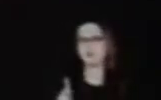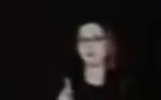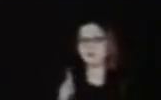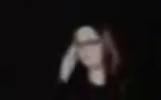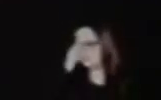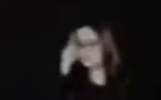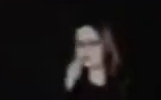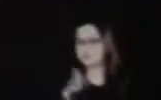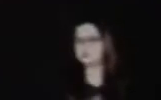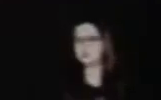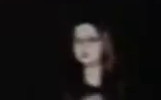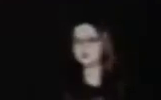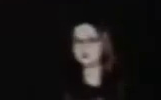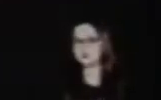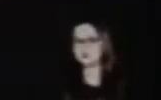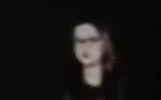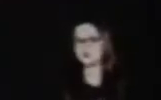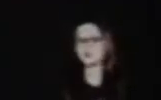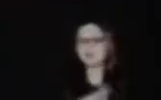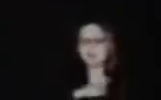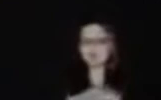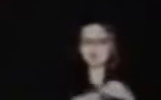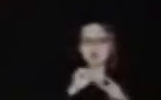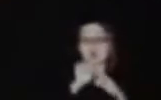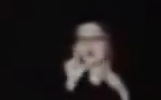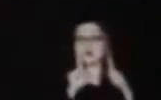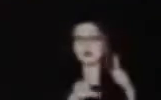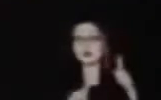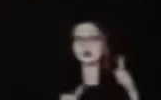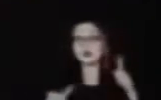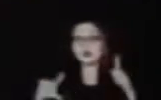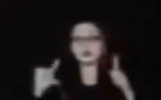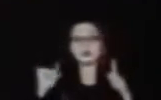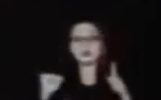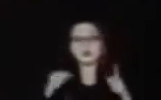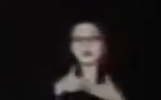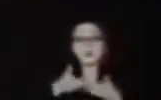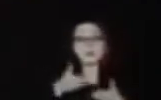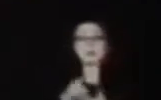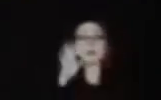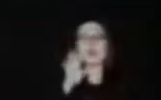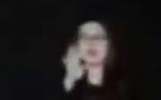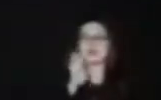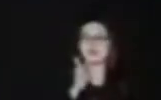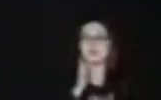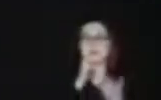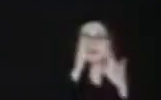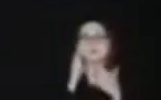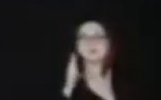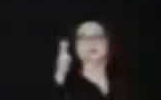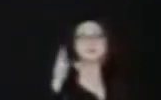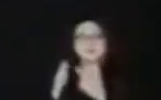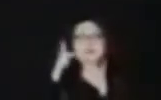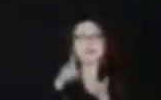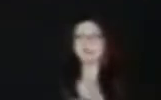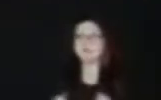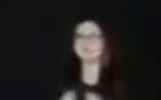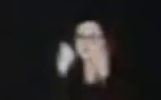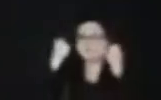serio, meteríamos al país en una dinámica de fractura,